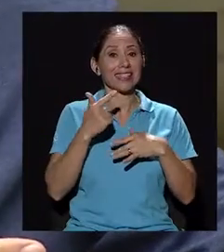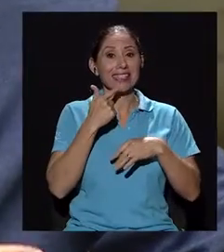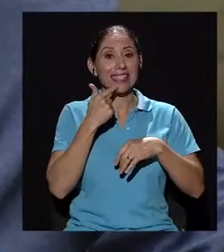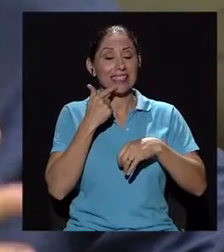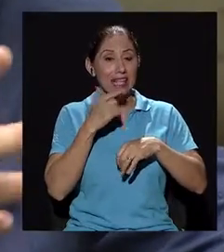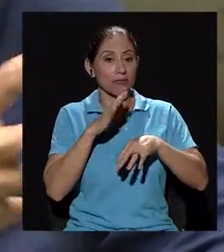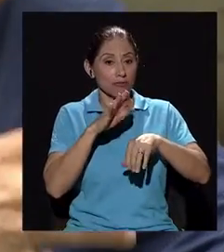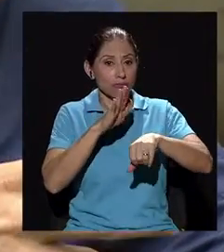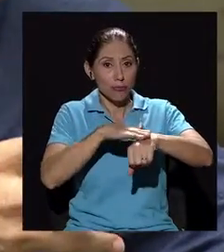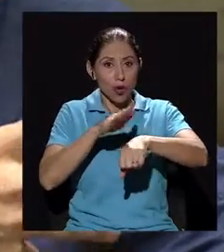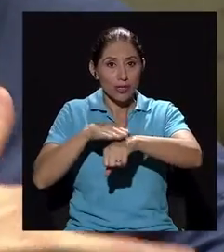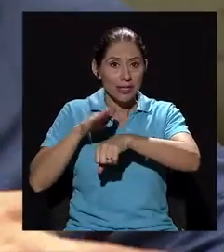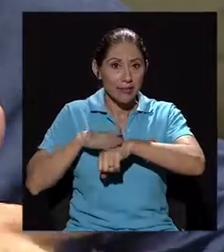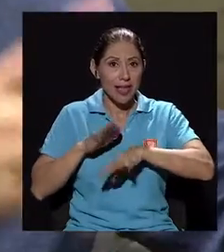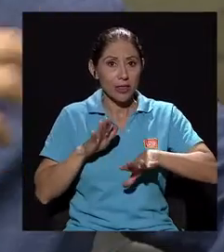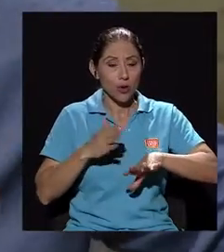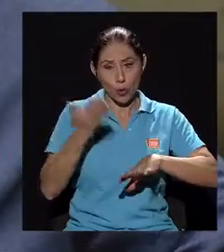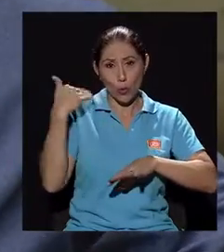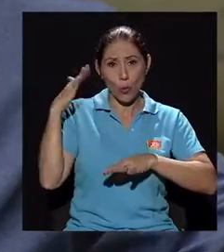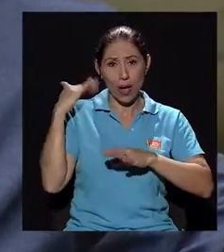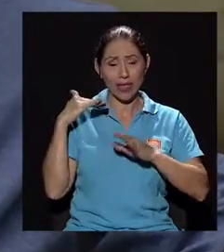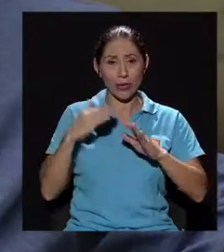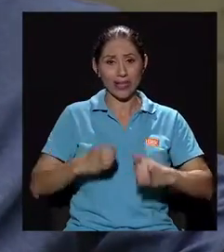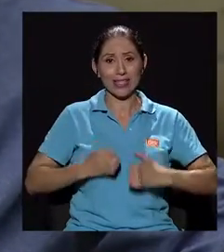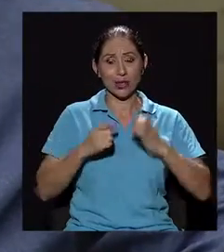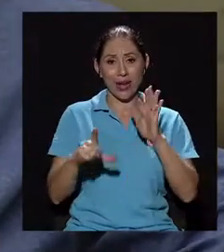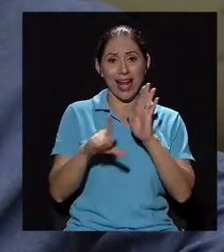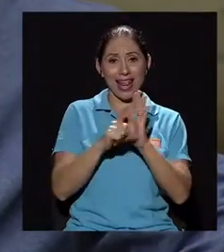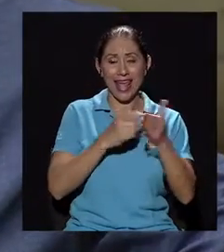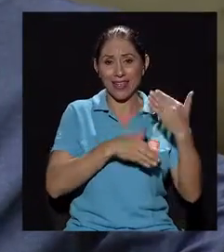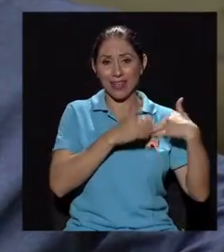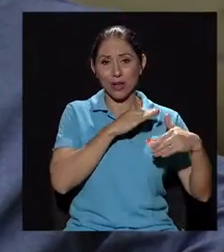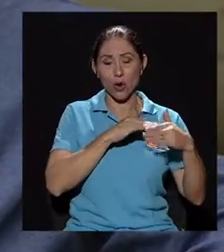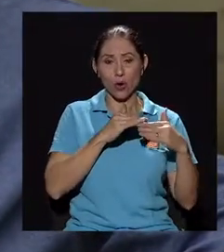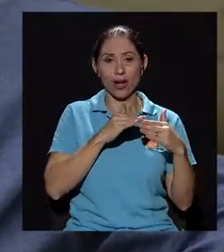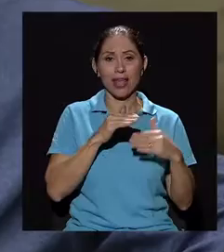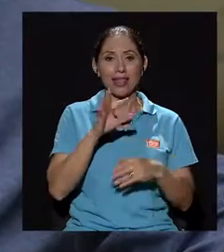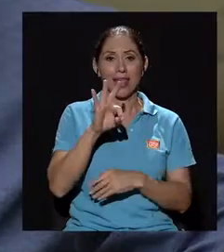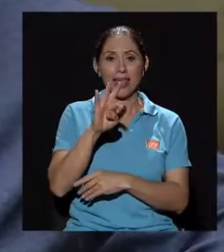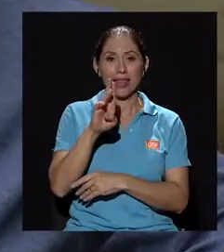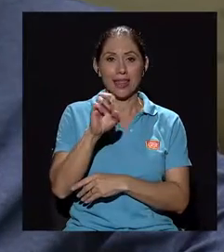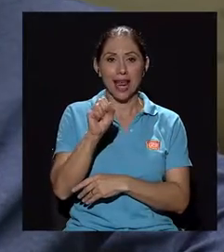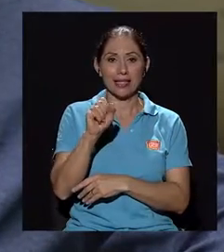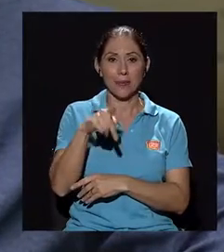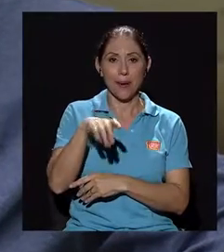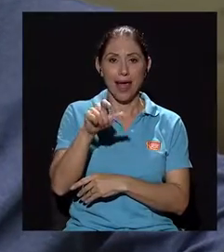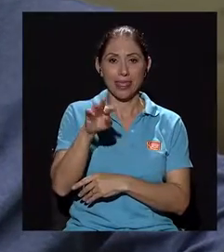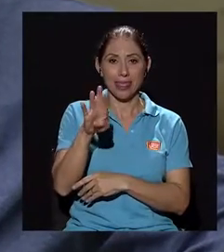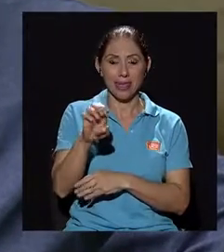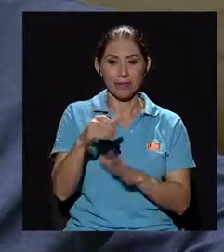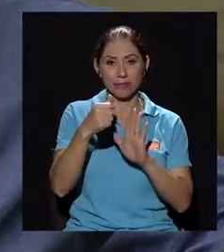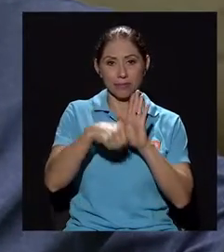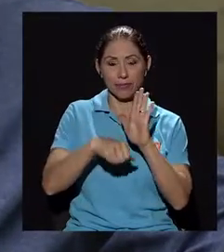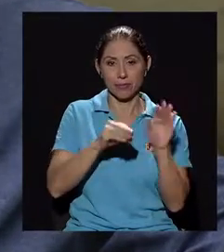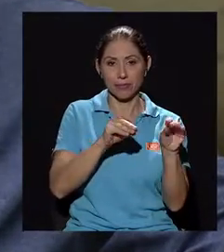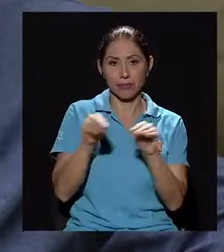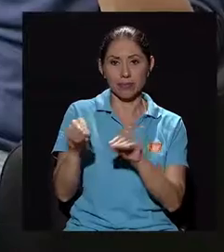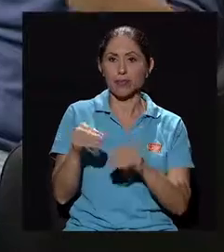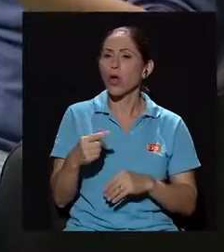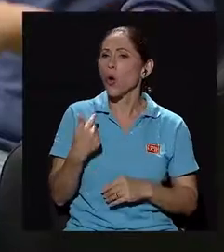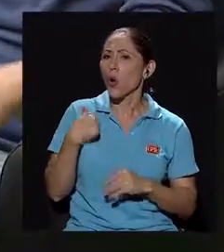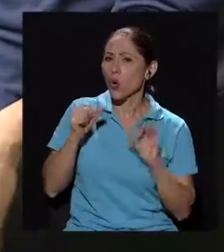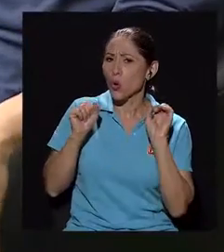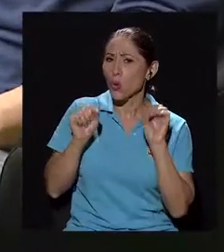presunto cuando existió la ley anterior de trasplantes. Sí. ¿Uno puede elegir